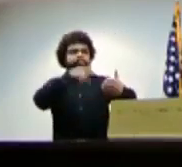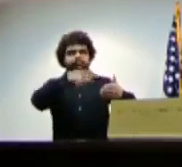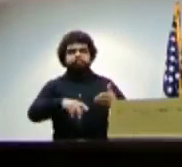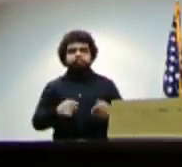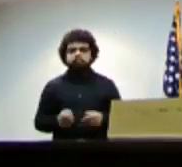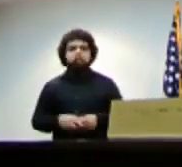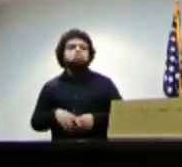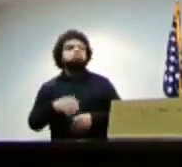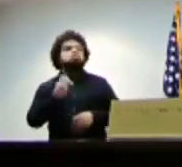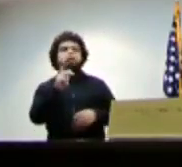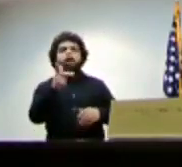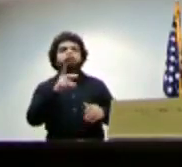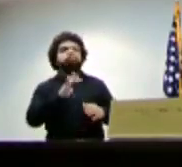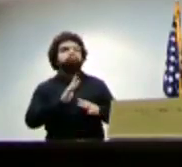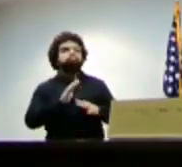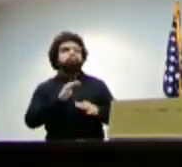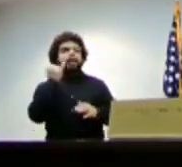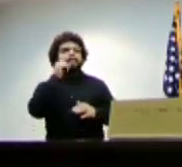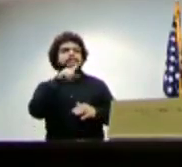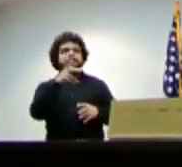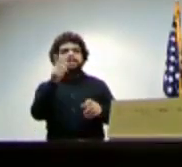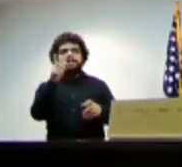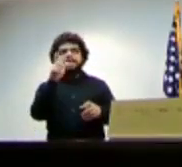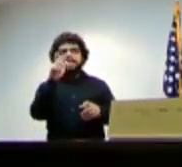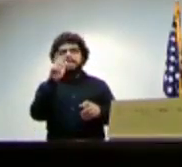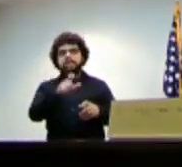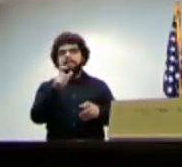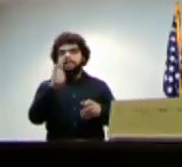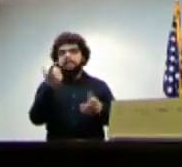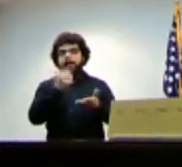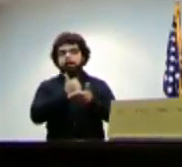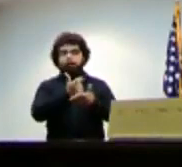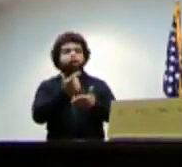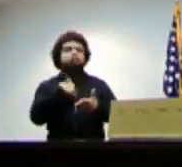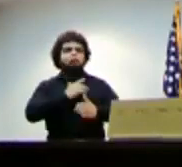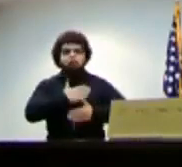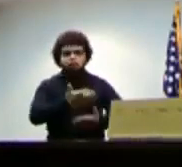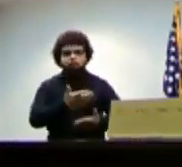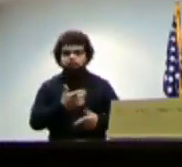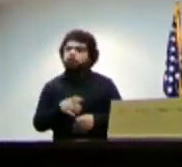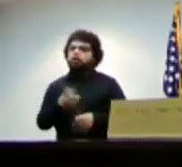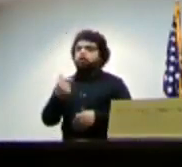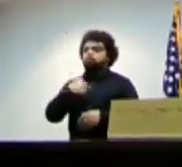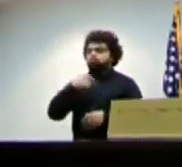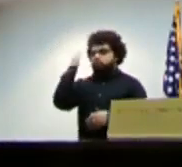con mucho gusto. Sí, yo sé que ustedes nunca se han negado a entregarnos la información y eso lo reconozco.